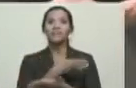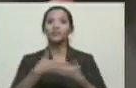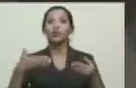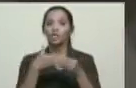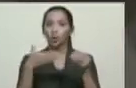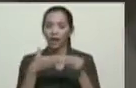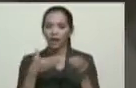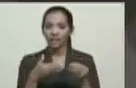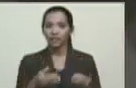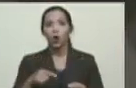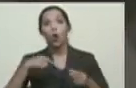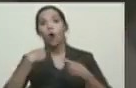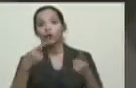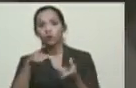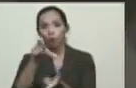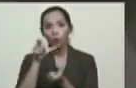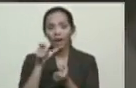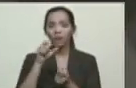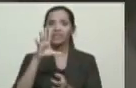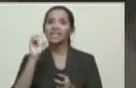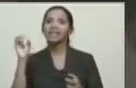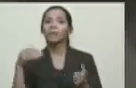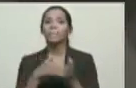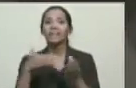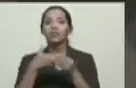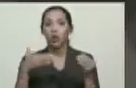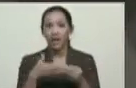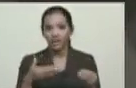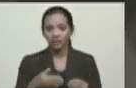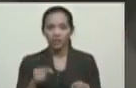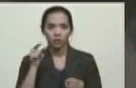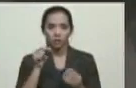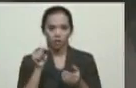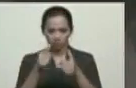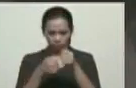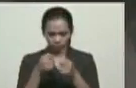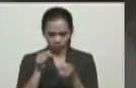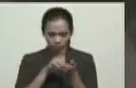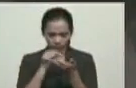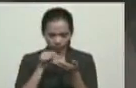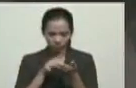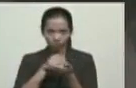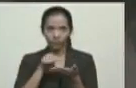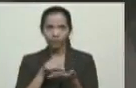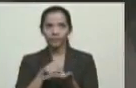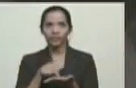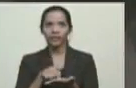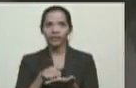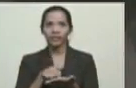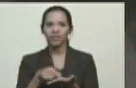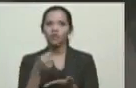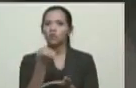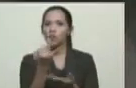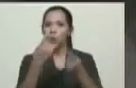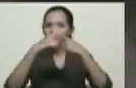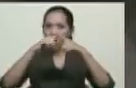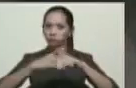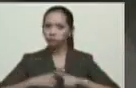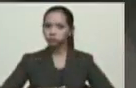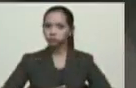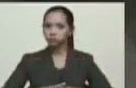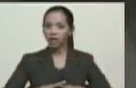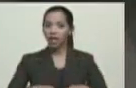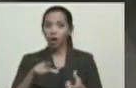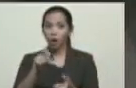cobraron $700,000, $500,000. El tema es que si usted agarra la calculadora de su teléfono celular y saca la cuenta de cuánto cobraron los artistas